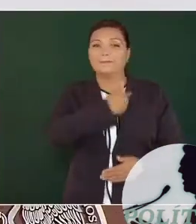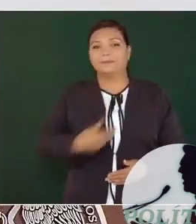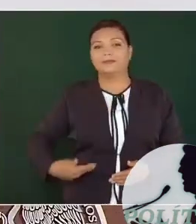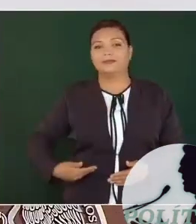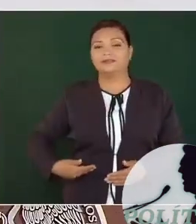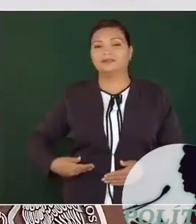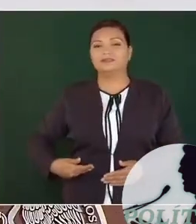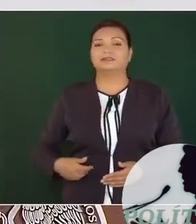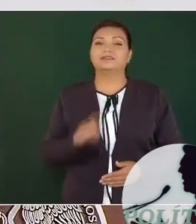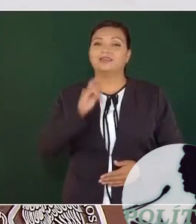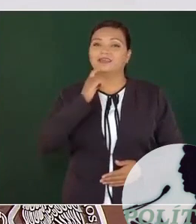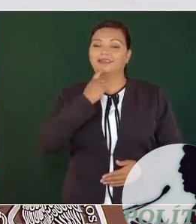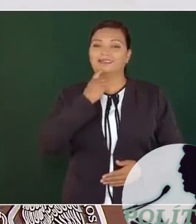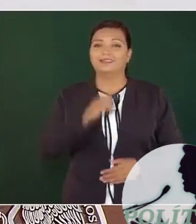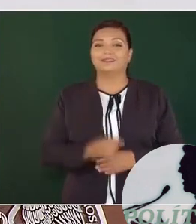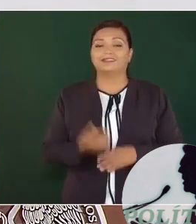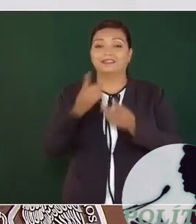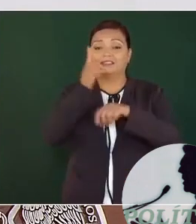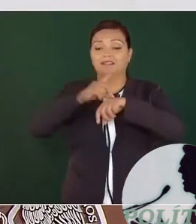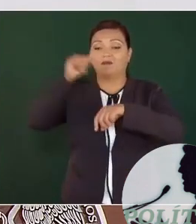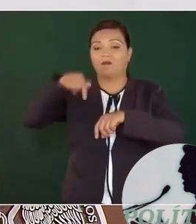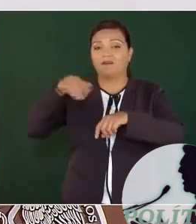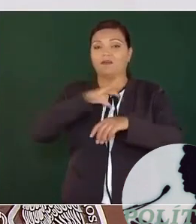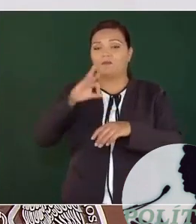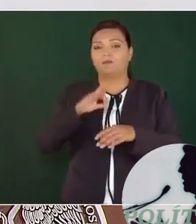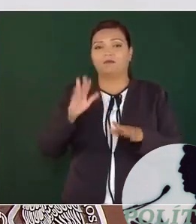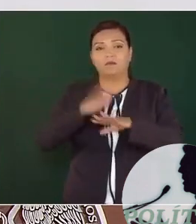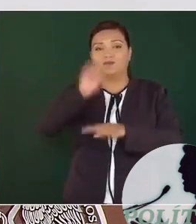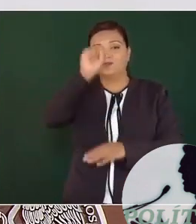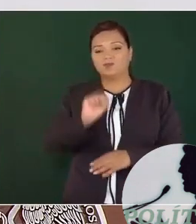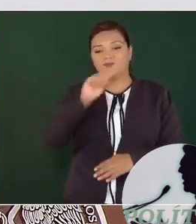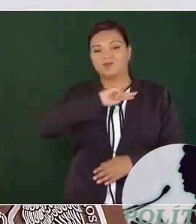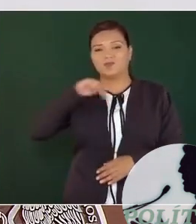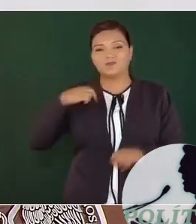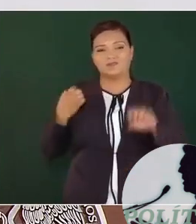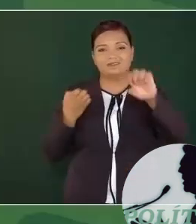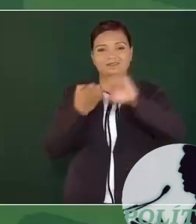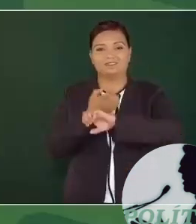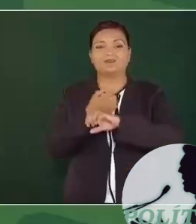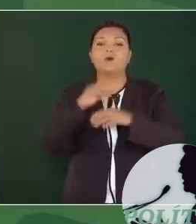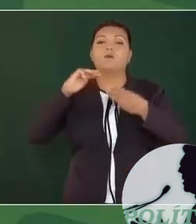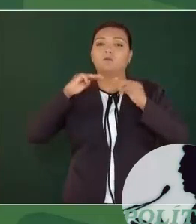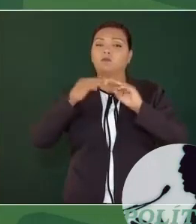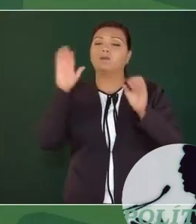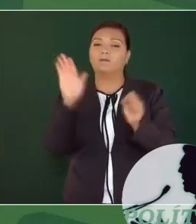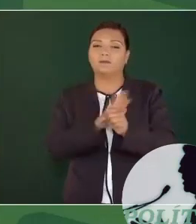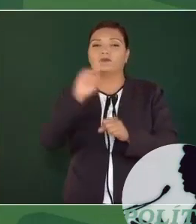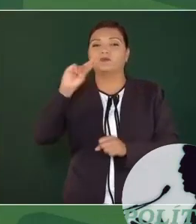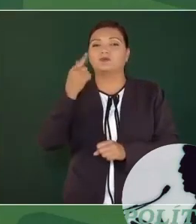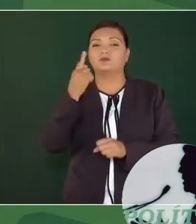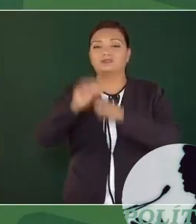presidente Andrés Manuel López Obrador, ahora en el pujante sur de nuestro estado, con motivo del